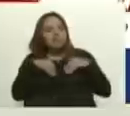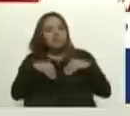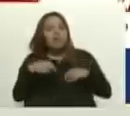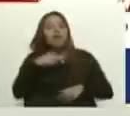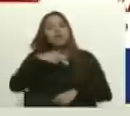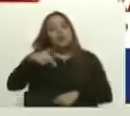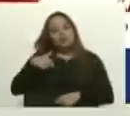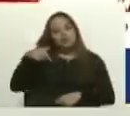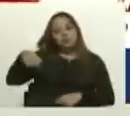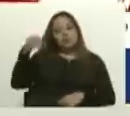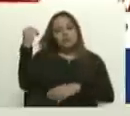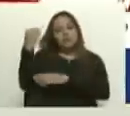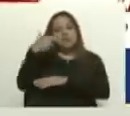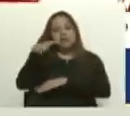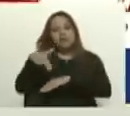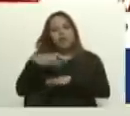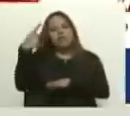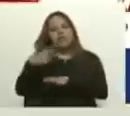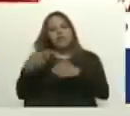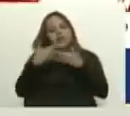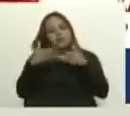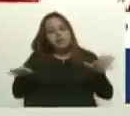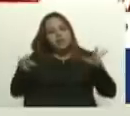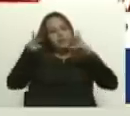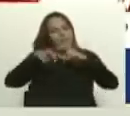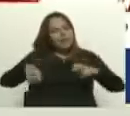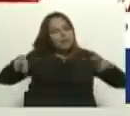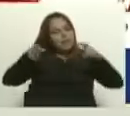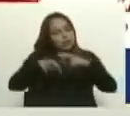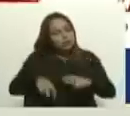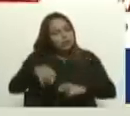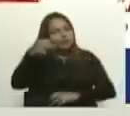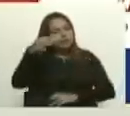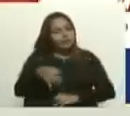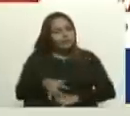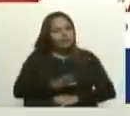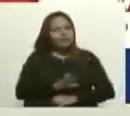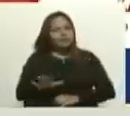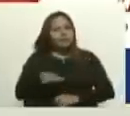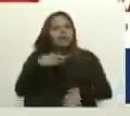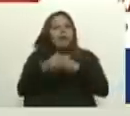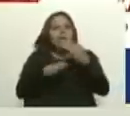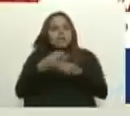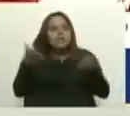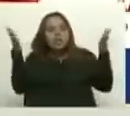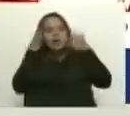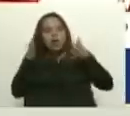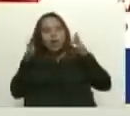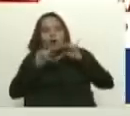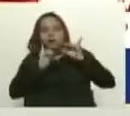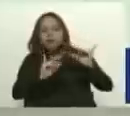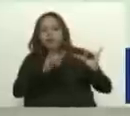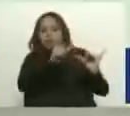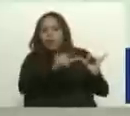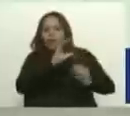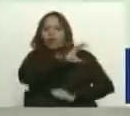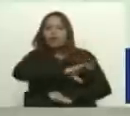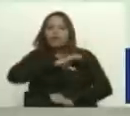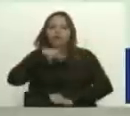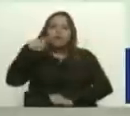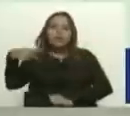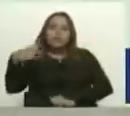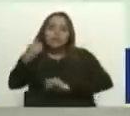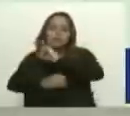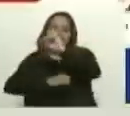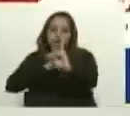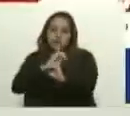desde la Asamblea, seguro, abrir una averiguación, ¿ves? Una averiguación para hacer las recomendaciones del caso. La Comisión de Política Interior